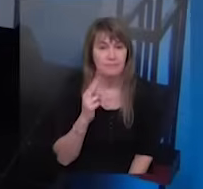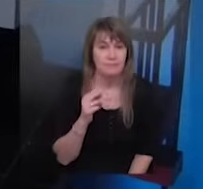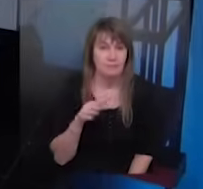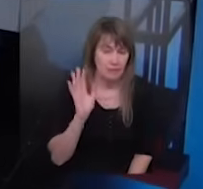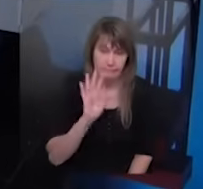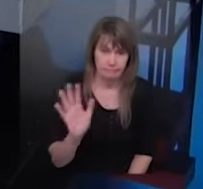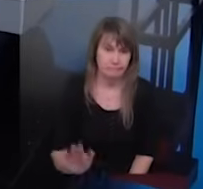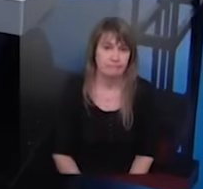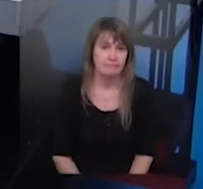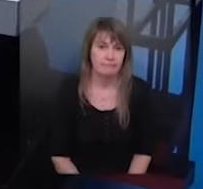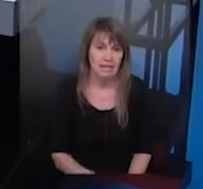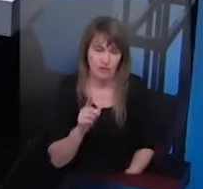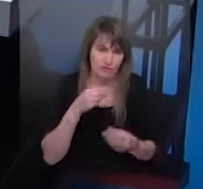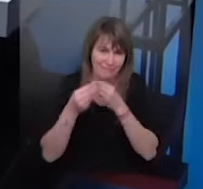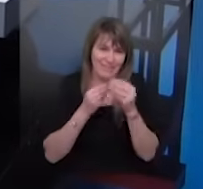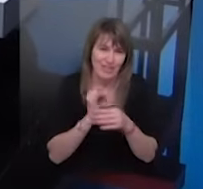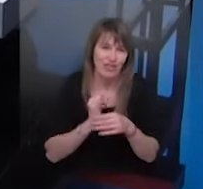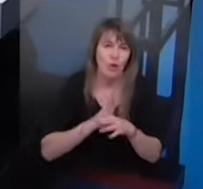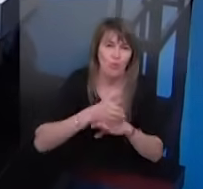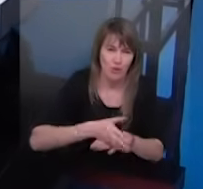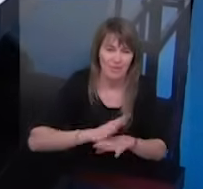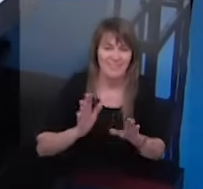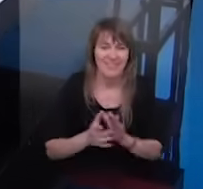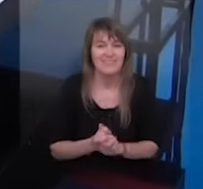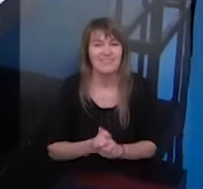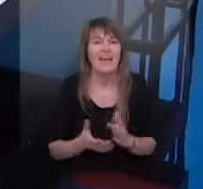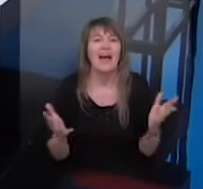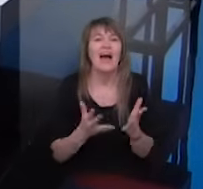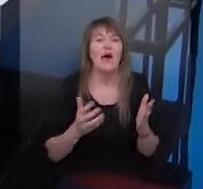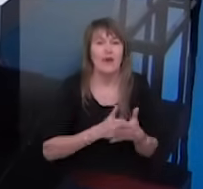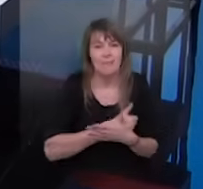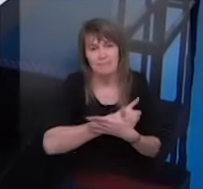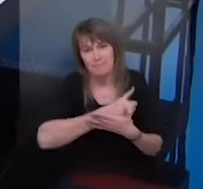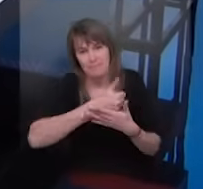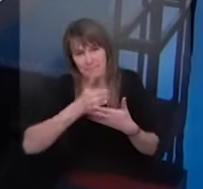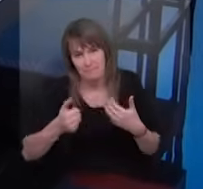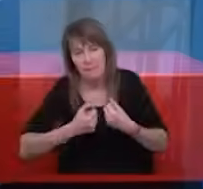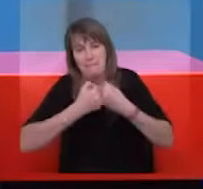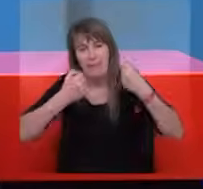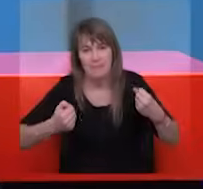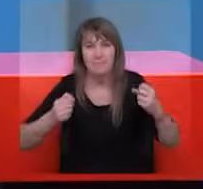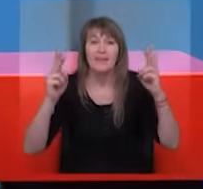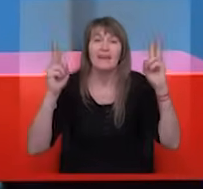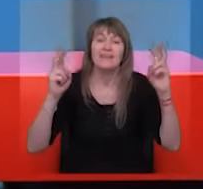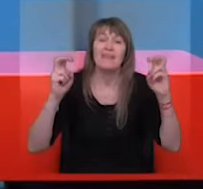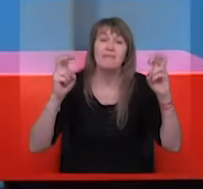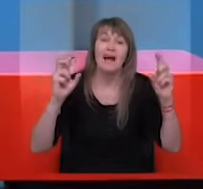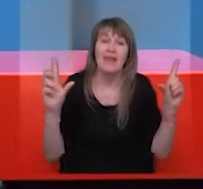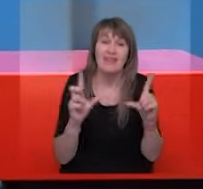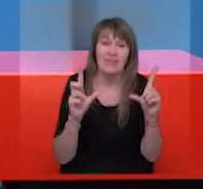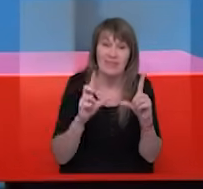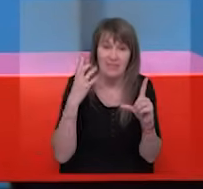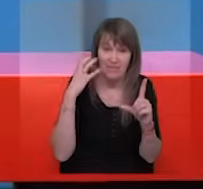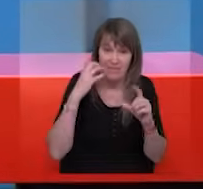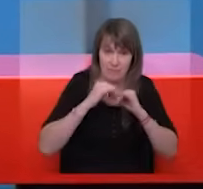ahí era la introducción Daniel a ver por dónde vas ahora no a ver en el tema este de de los medios el